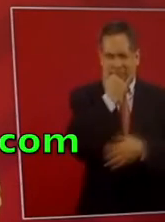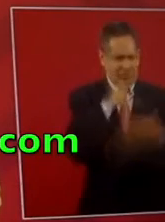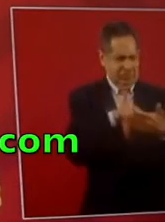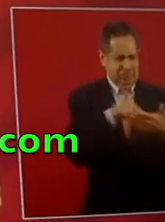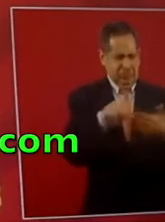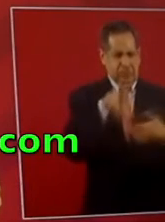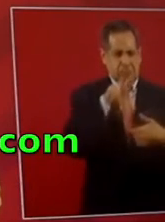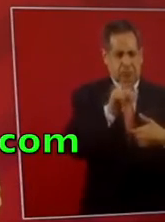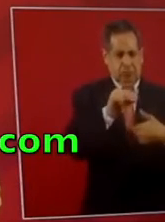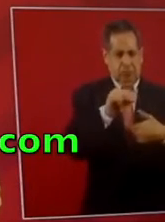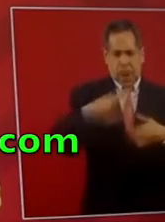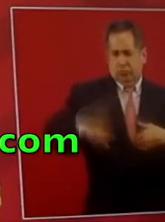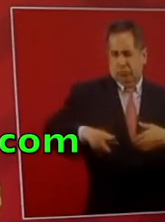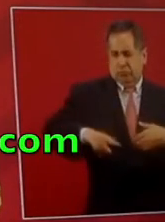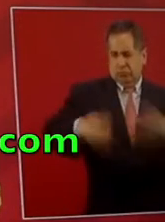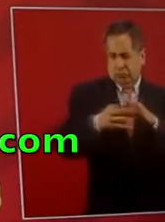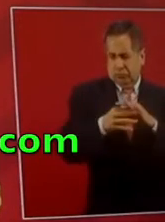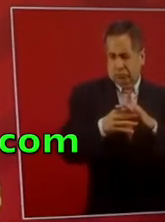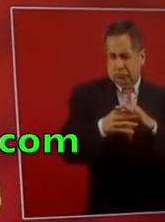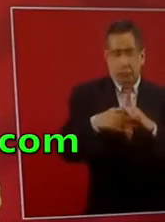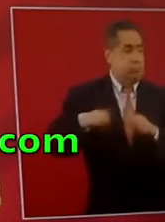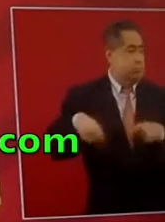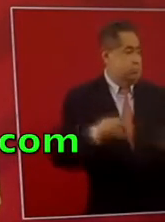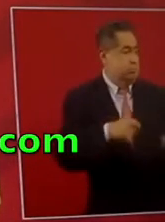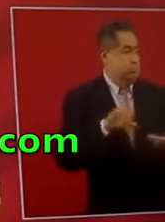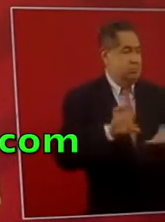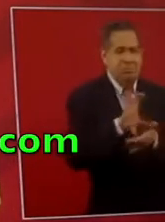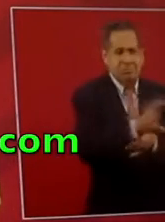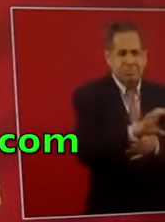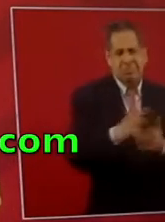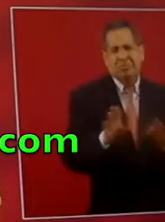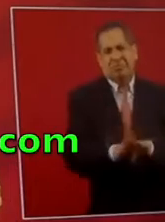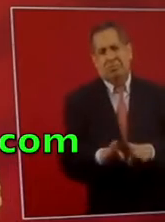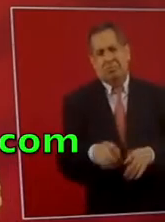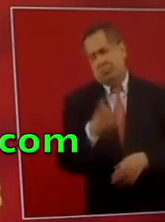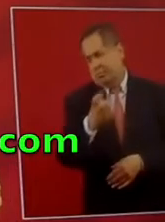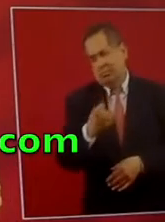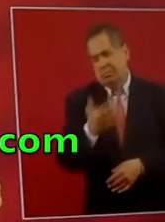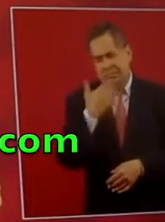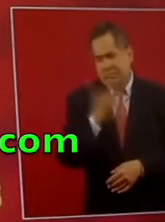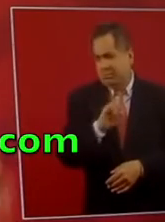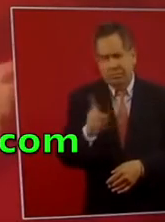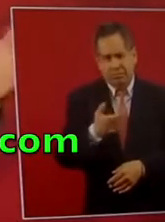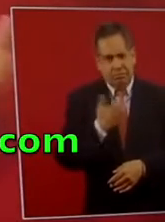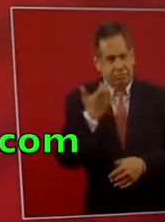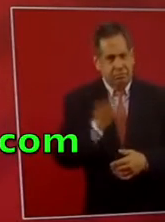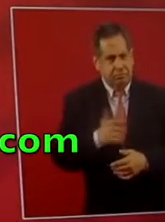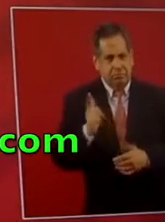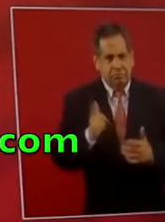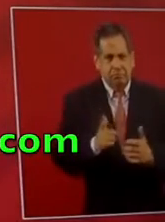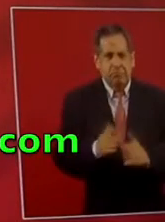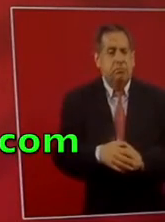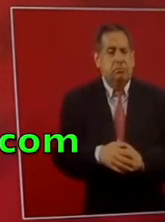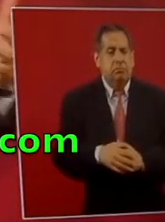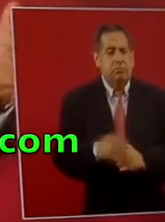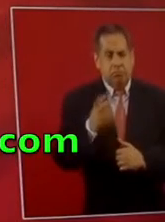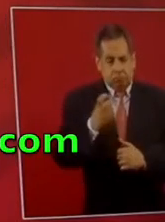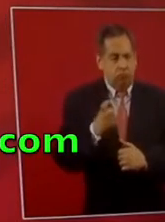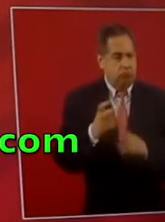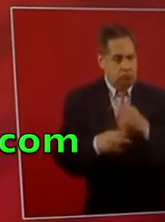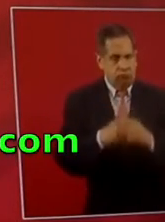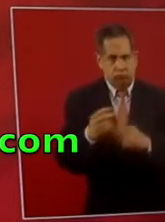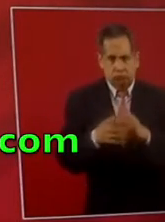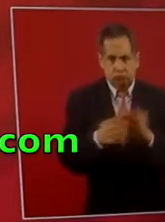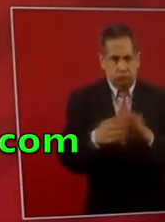Es agradable ver la cantidad de gente, la cantidad de municipios, de ejidos que se están congregando en este